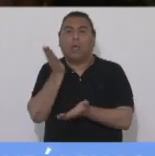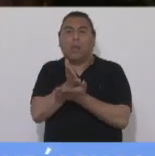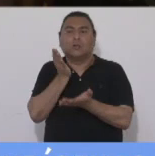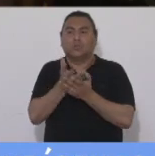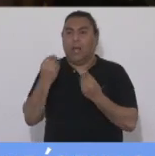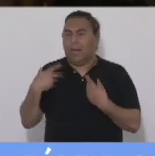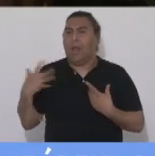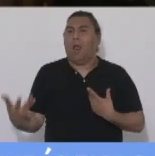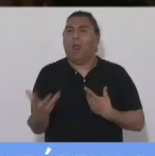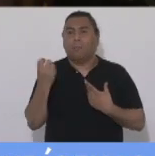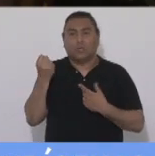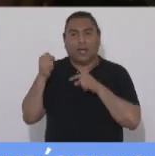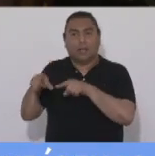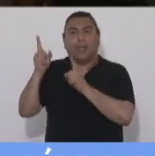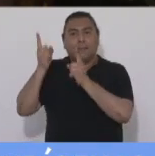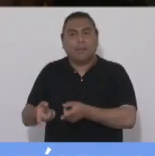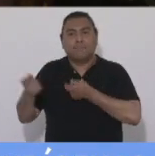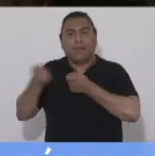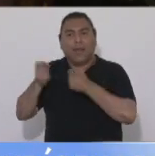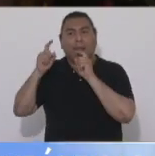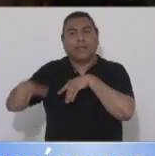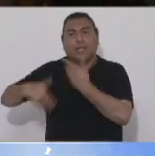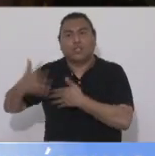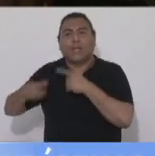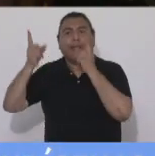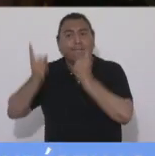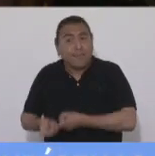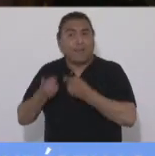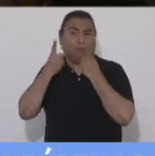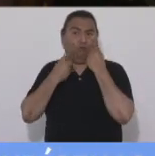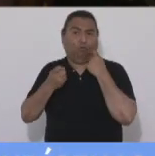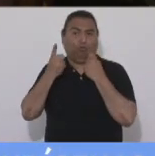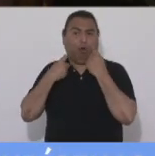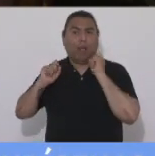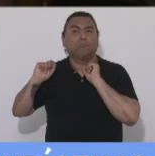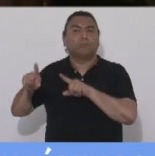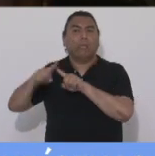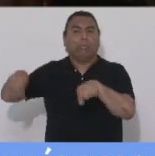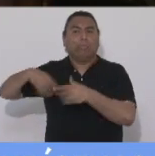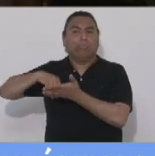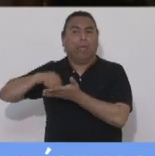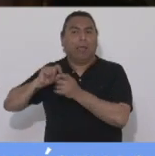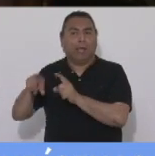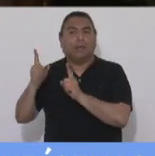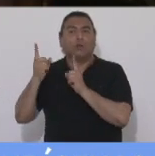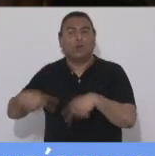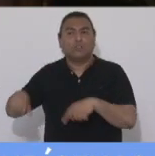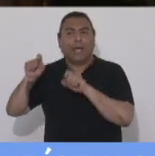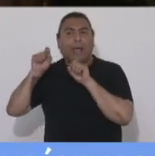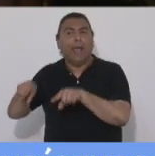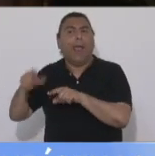poseer, utilizar, desarrollar y controlar las tierras, territorios y recursos que